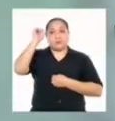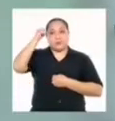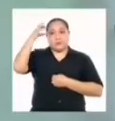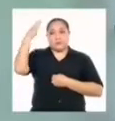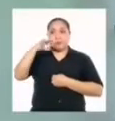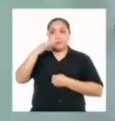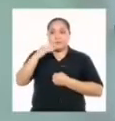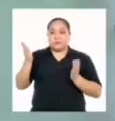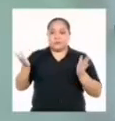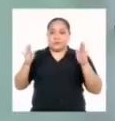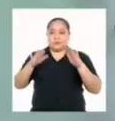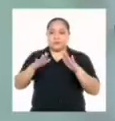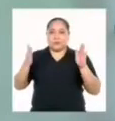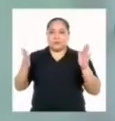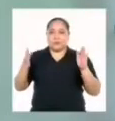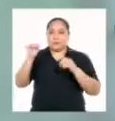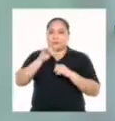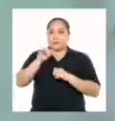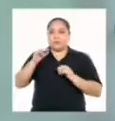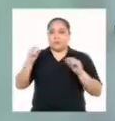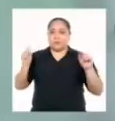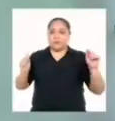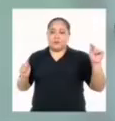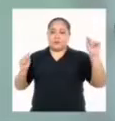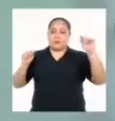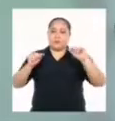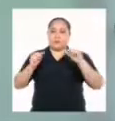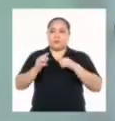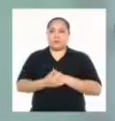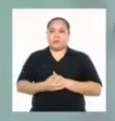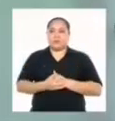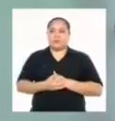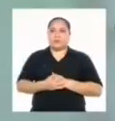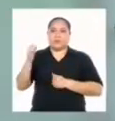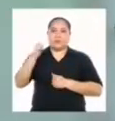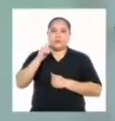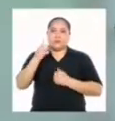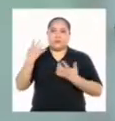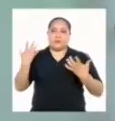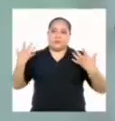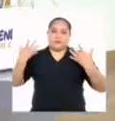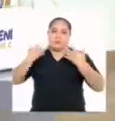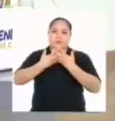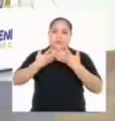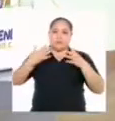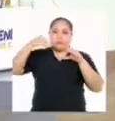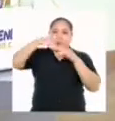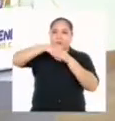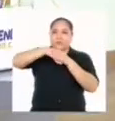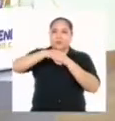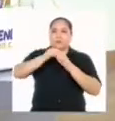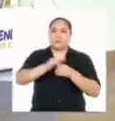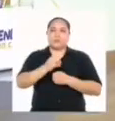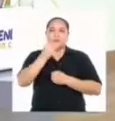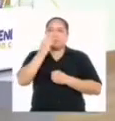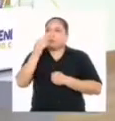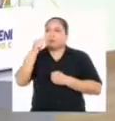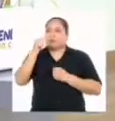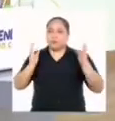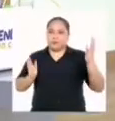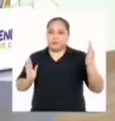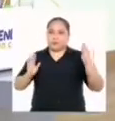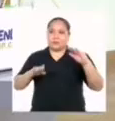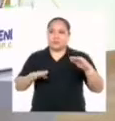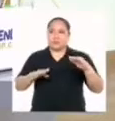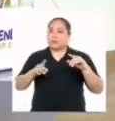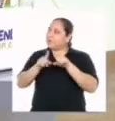recuerden siempre doblar las mismas esquinas, de lo contrario, los módulos no encajarán. A esas esquinas también